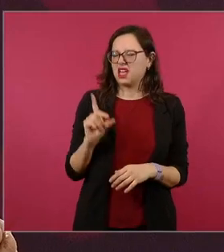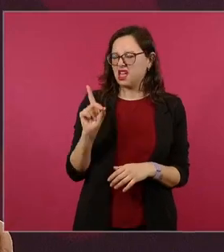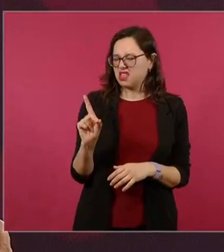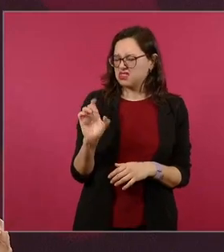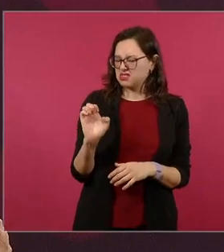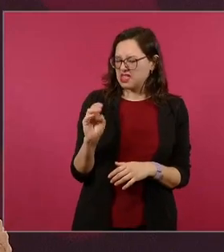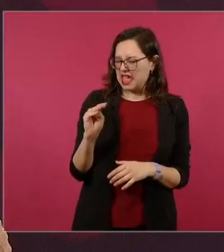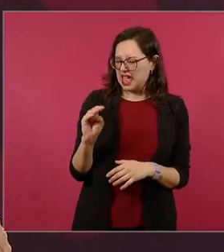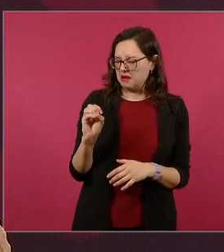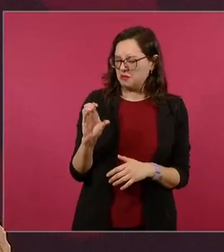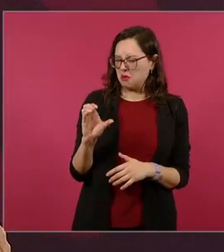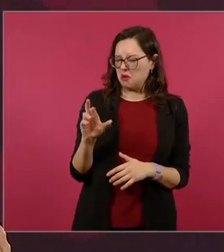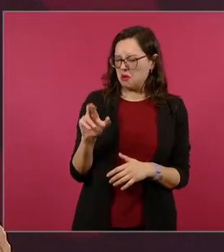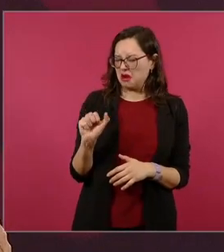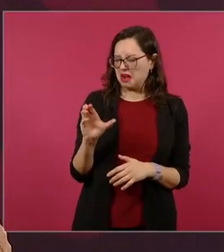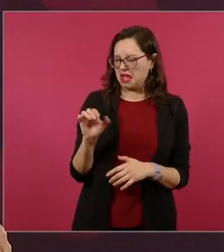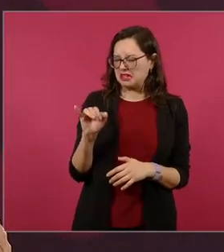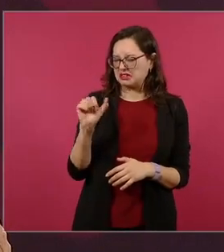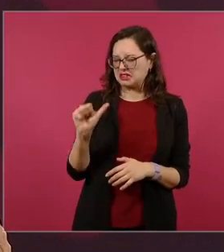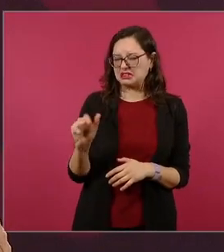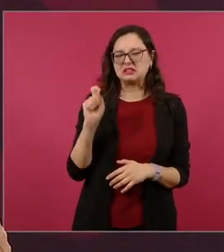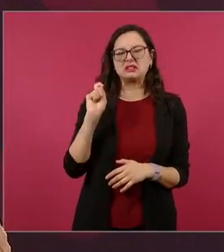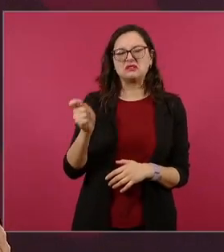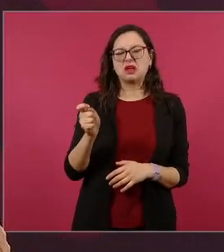se acote a lo electoral.